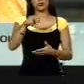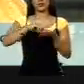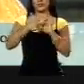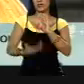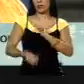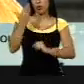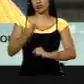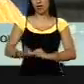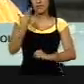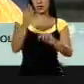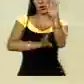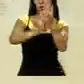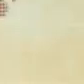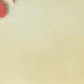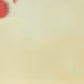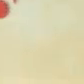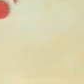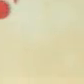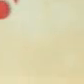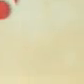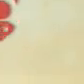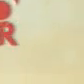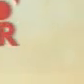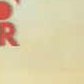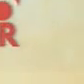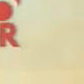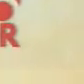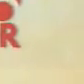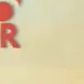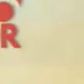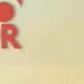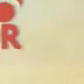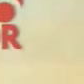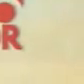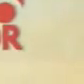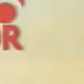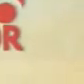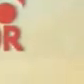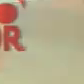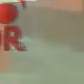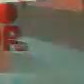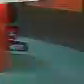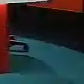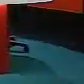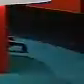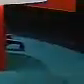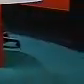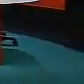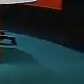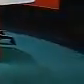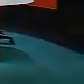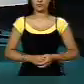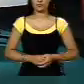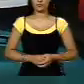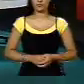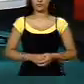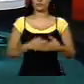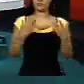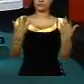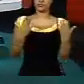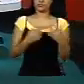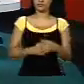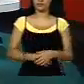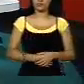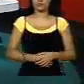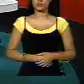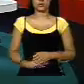reserva petrolera. Mira, por otra parte, el desfile estuvo espectacular. Usted no fue, no te vi. No, estaba en el médico. Reclamaste que no fuiste. No, estaba